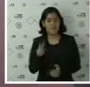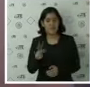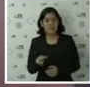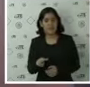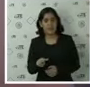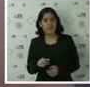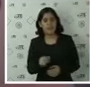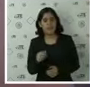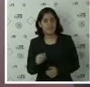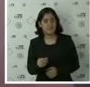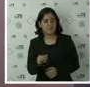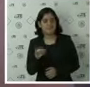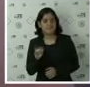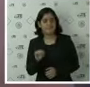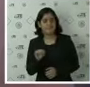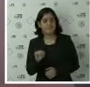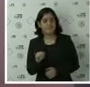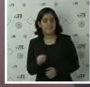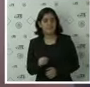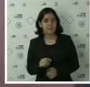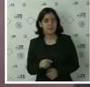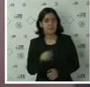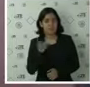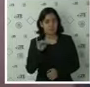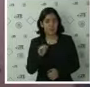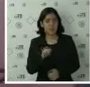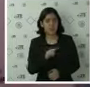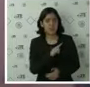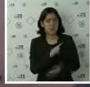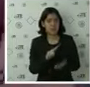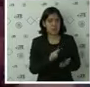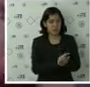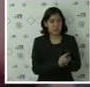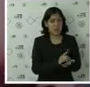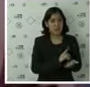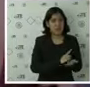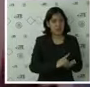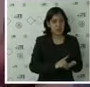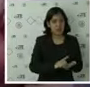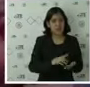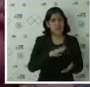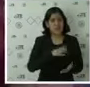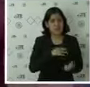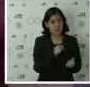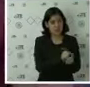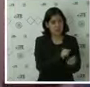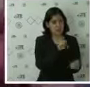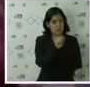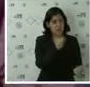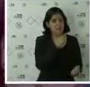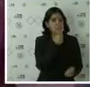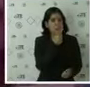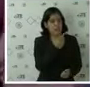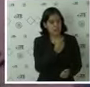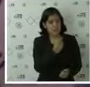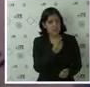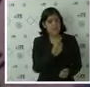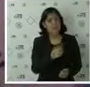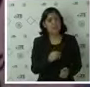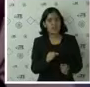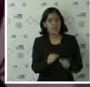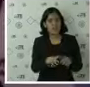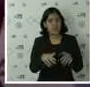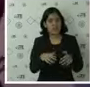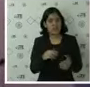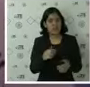se supondría que estamos cubiertos por derechos, por lo que dice nuestra Constitución, por lo que dice la Declaración de los